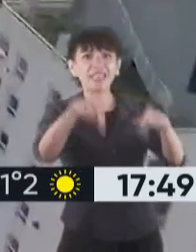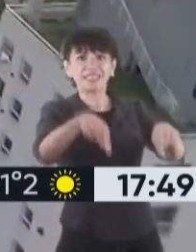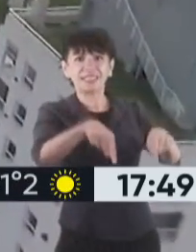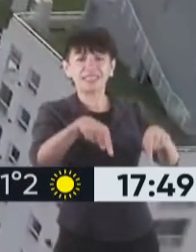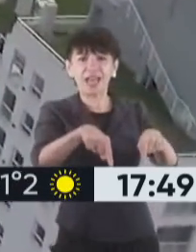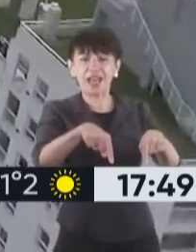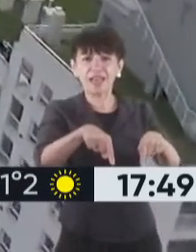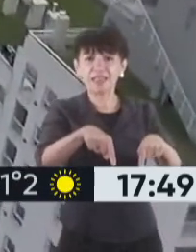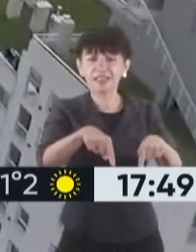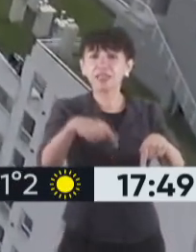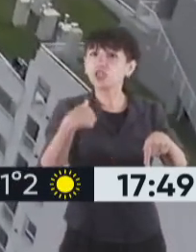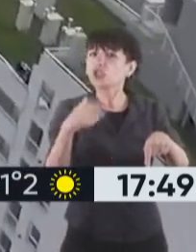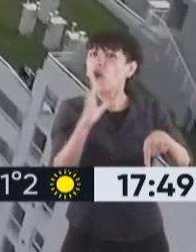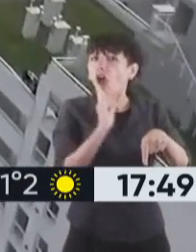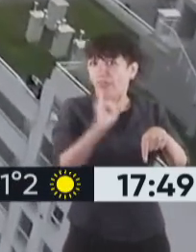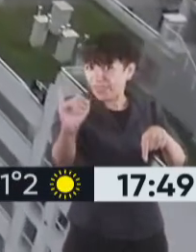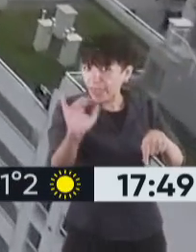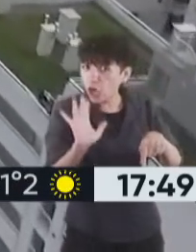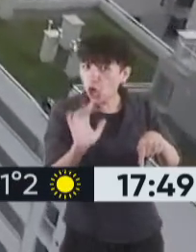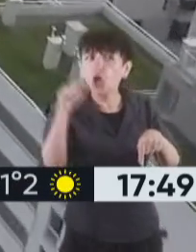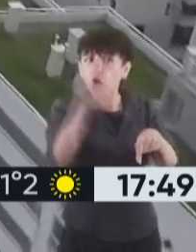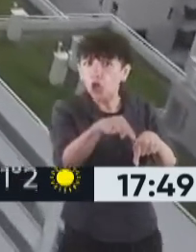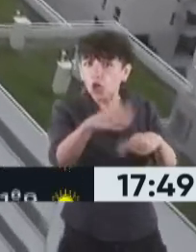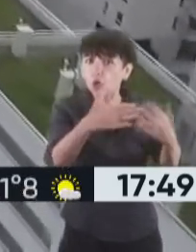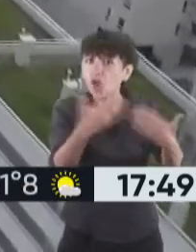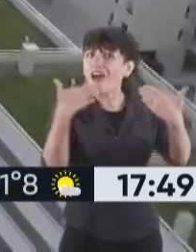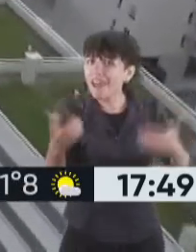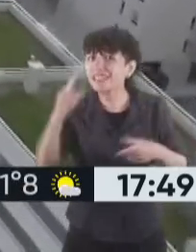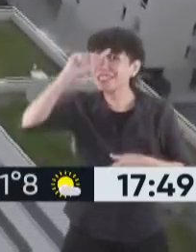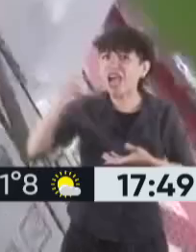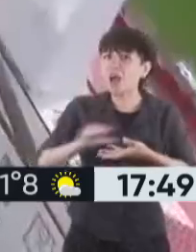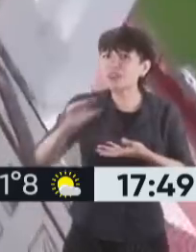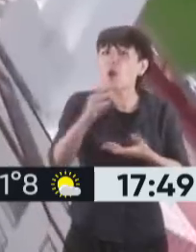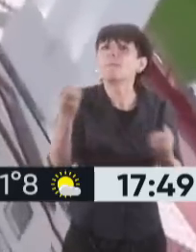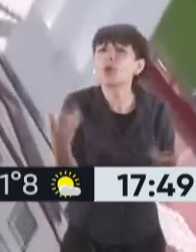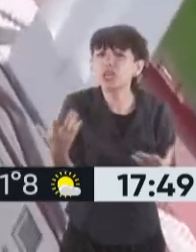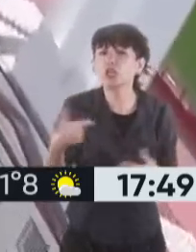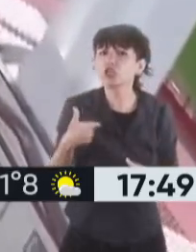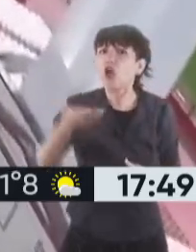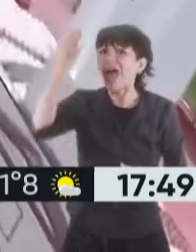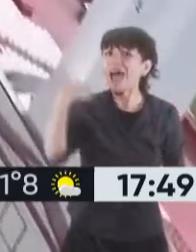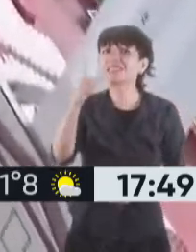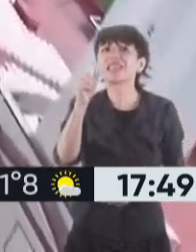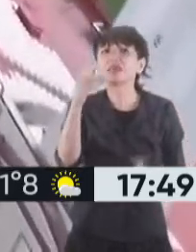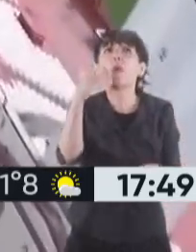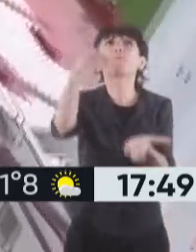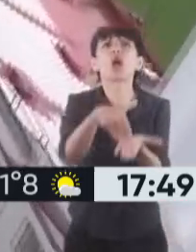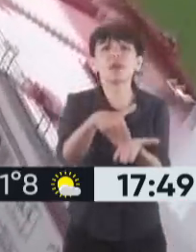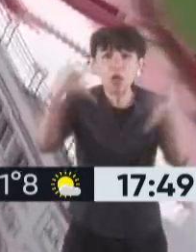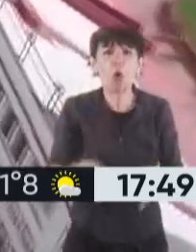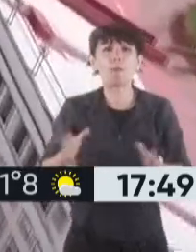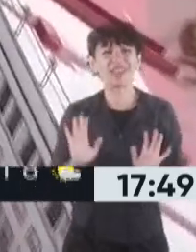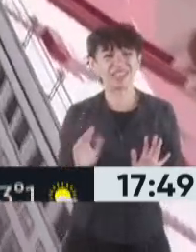Y yo marco esto porque yo siento que estoy cumpliendo con mi palabra. Hoy escuché decir a alguien por ahí